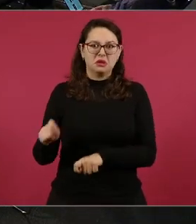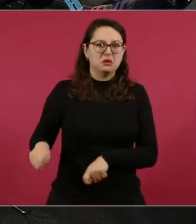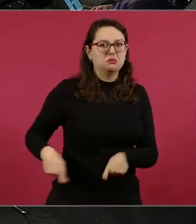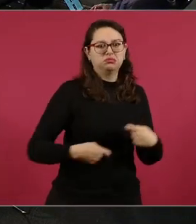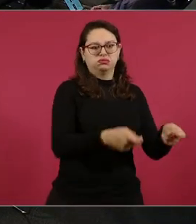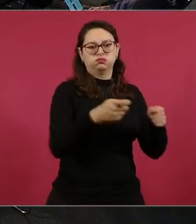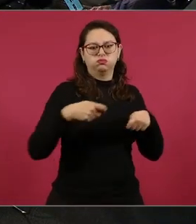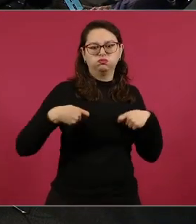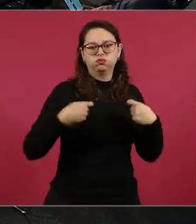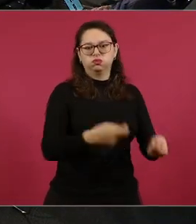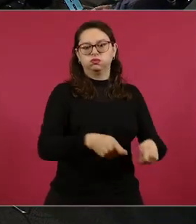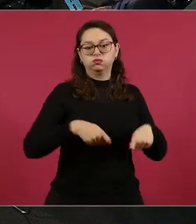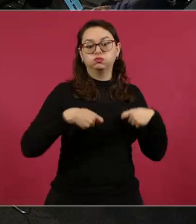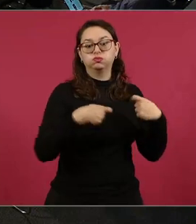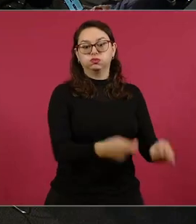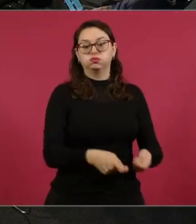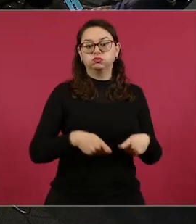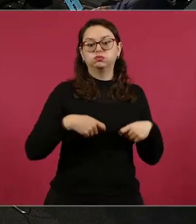Y